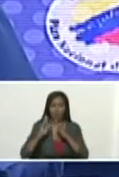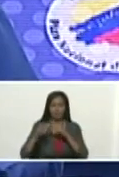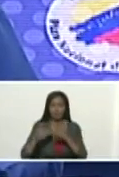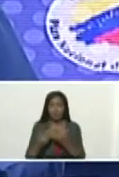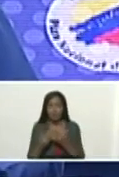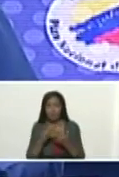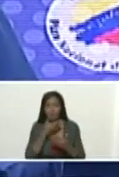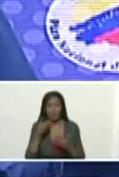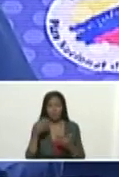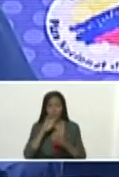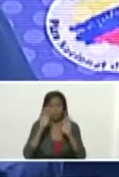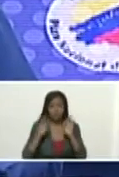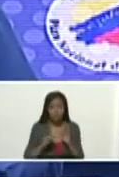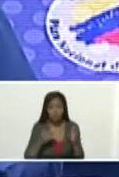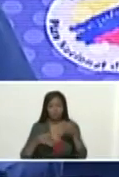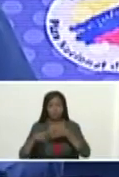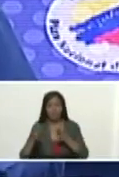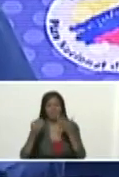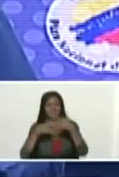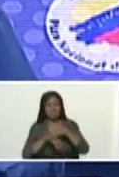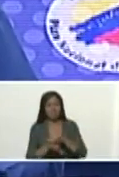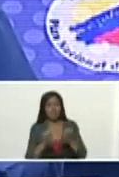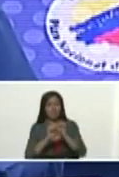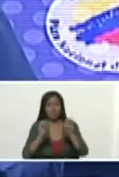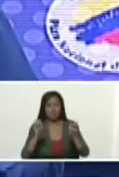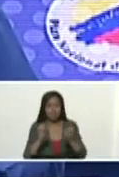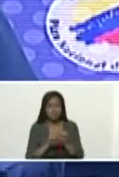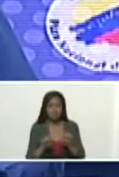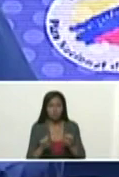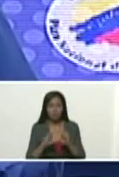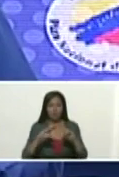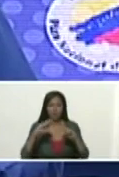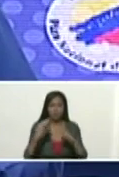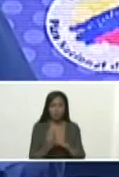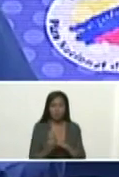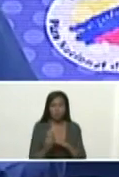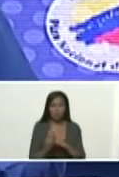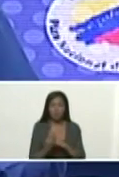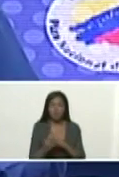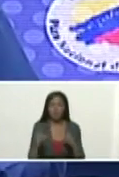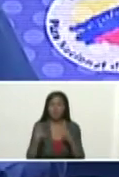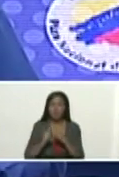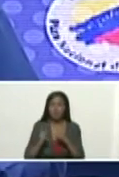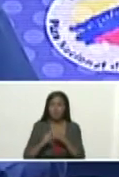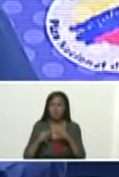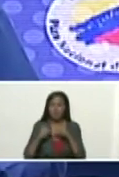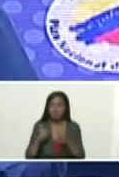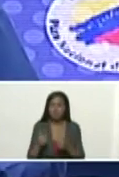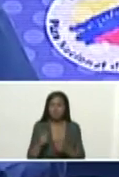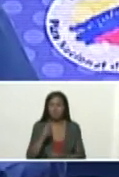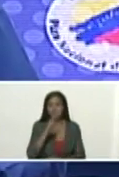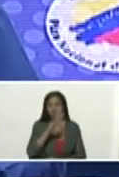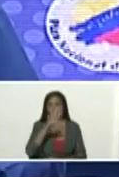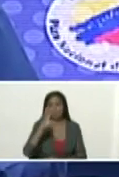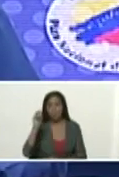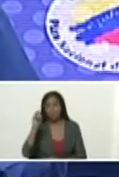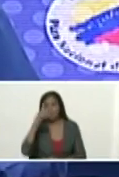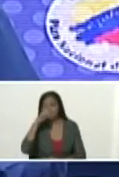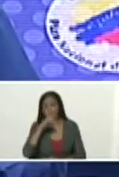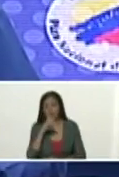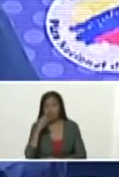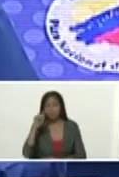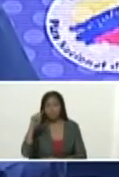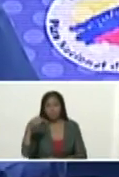mejor forma de construirla es a través de la educación, la cultura y el conocimiento. 250 años